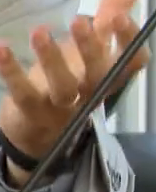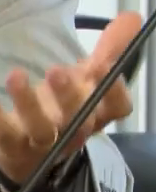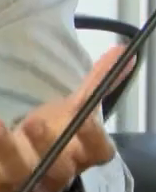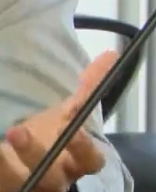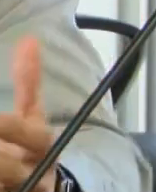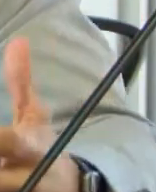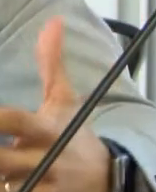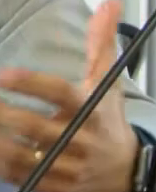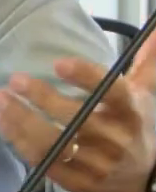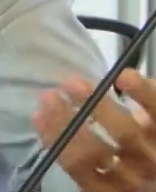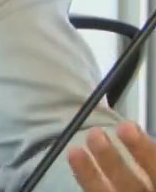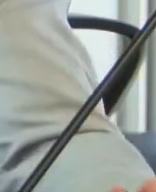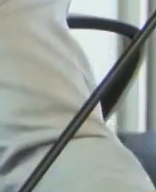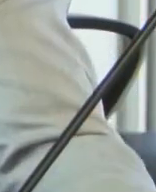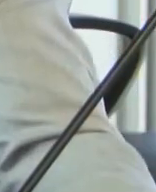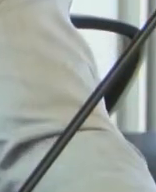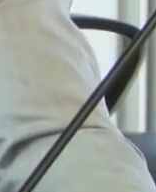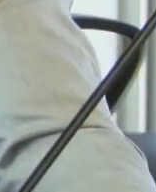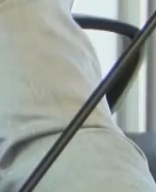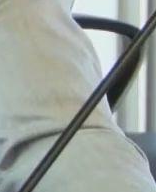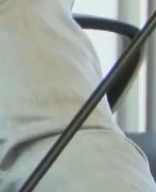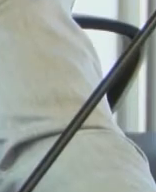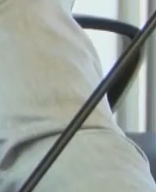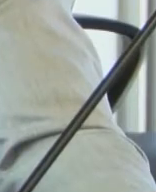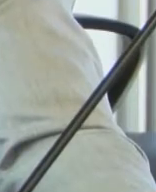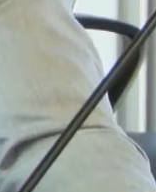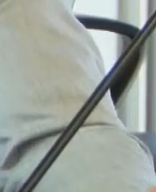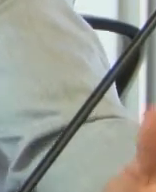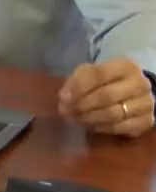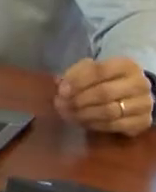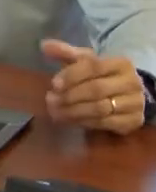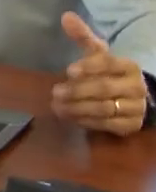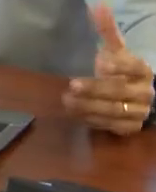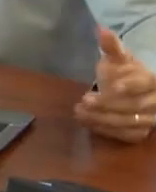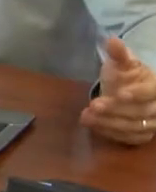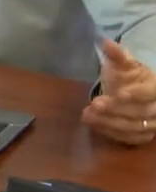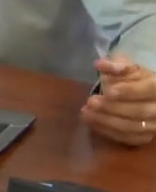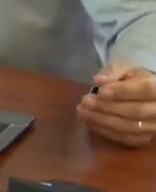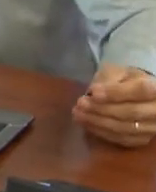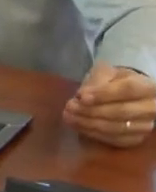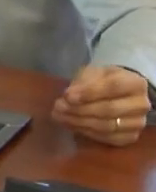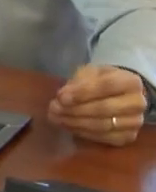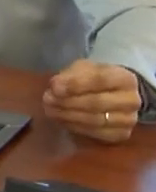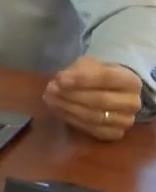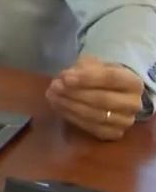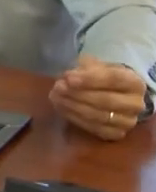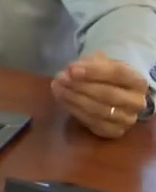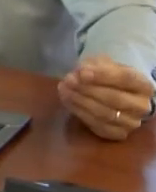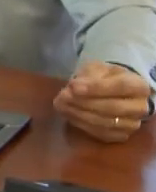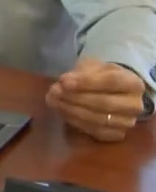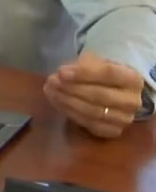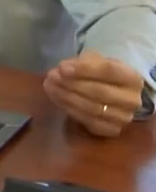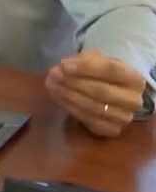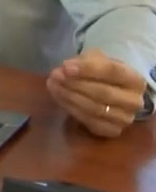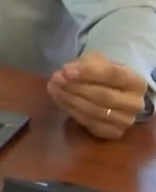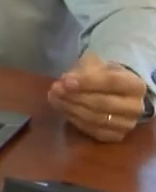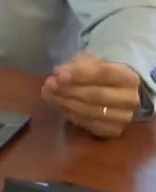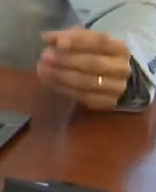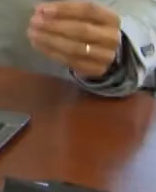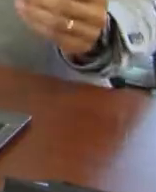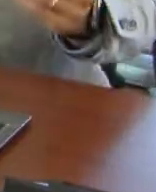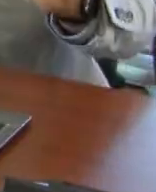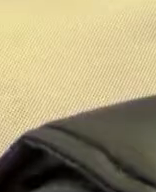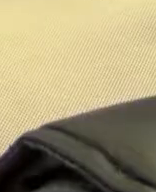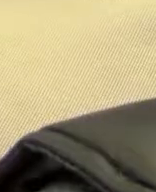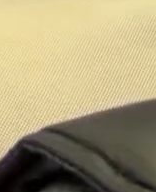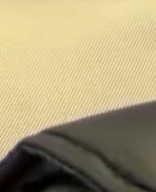ese contexto, el subsecretario del Deporte, Roberto Ibáñez, destacó cifras de los beneficios que obtienen los deportistas en el Plan Nacional de Alto